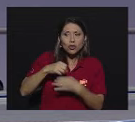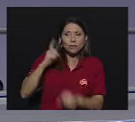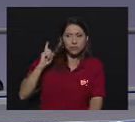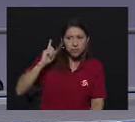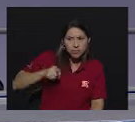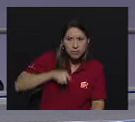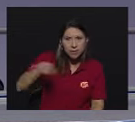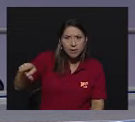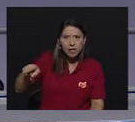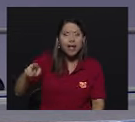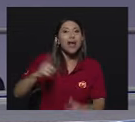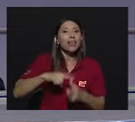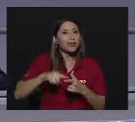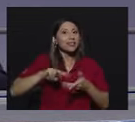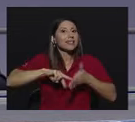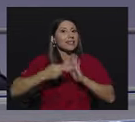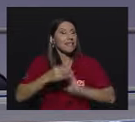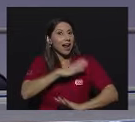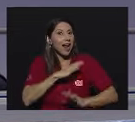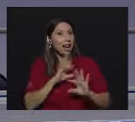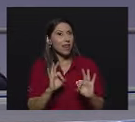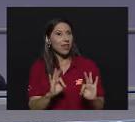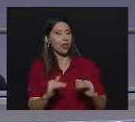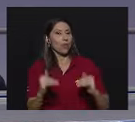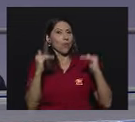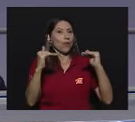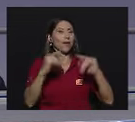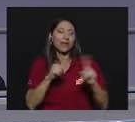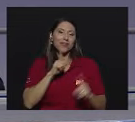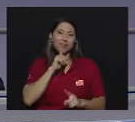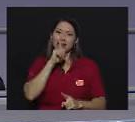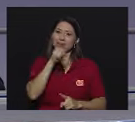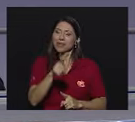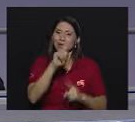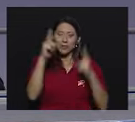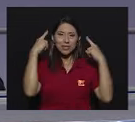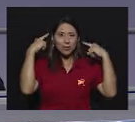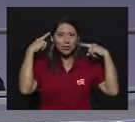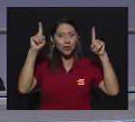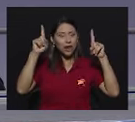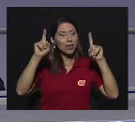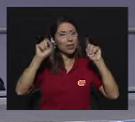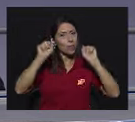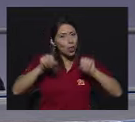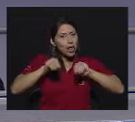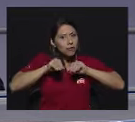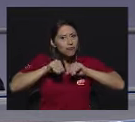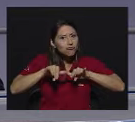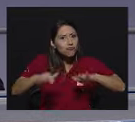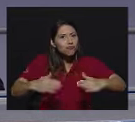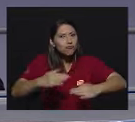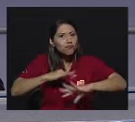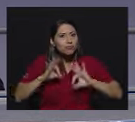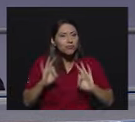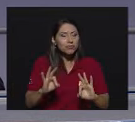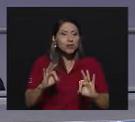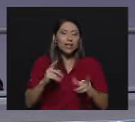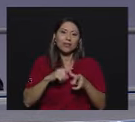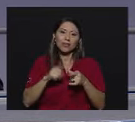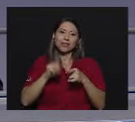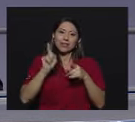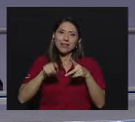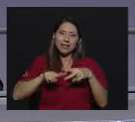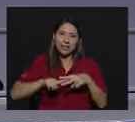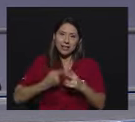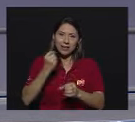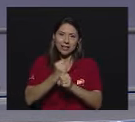esa calidad, cuando realmente no estamos logrando que la cobertura siga creciendo. Entonces son temas en los que hay que